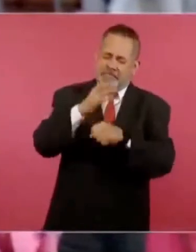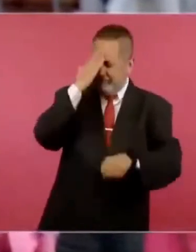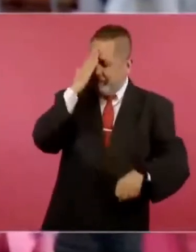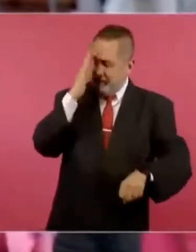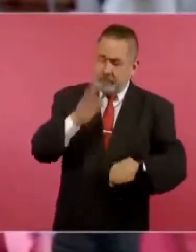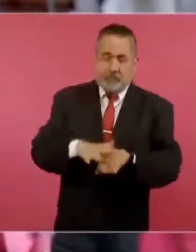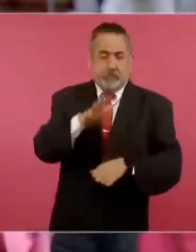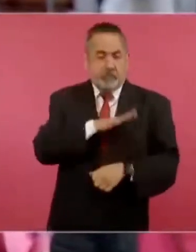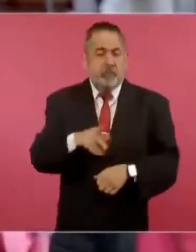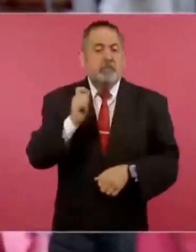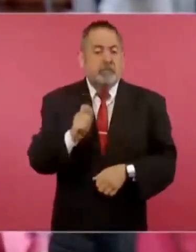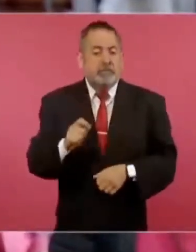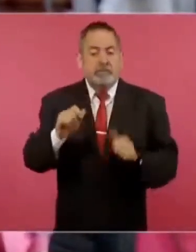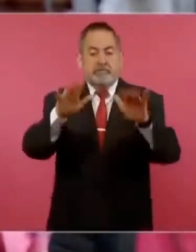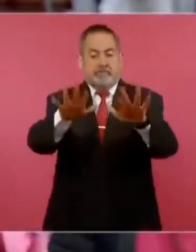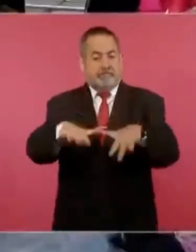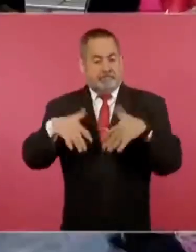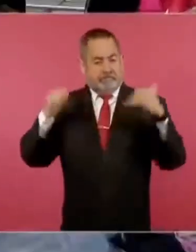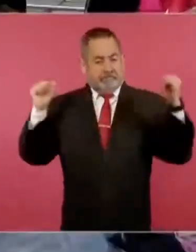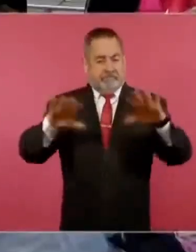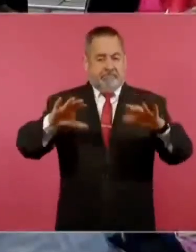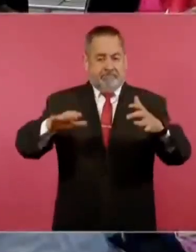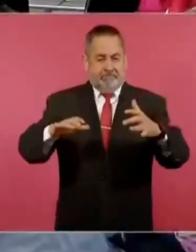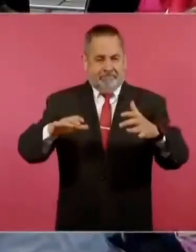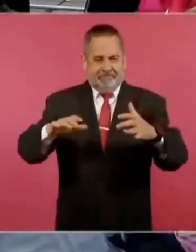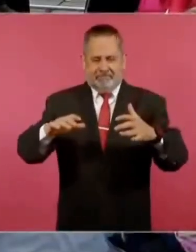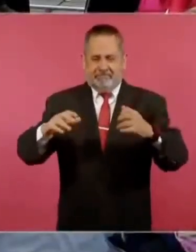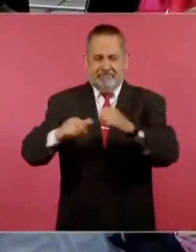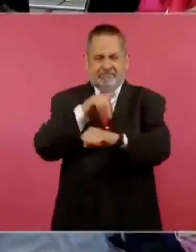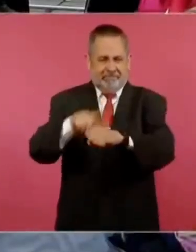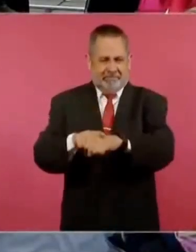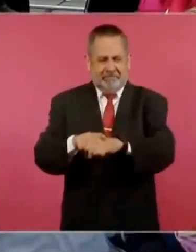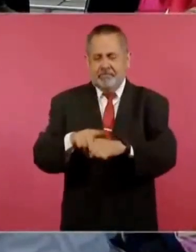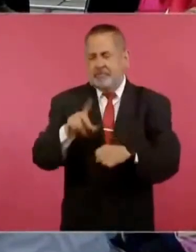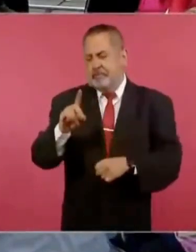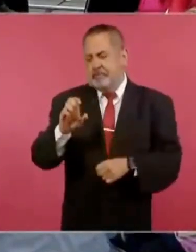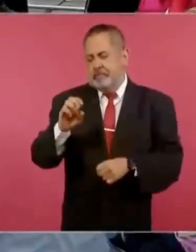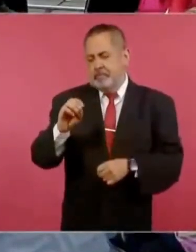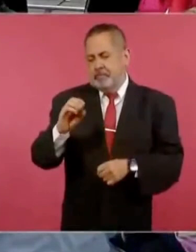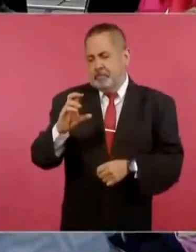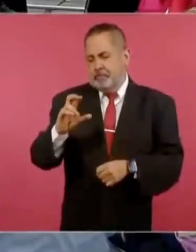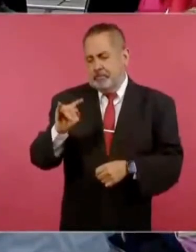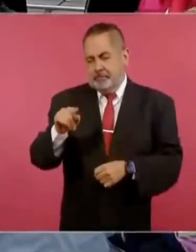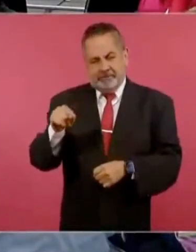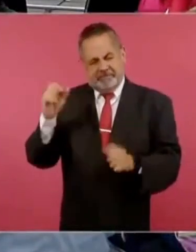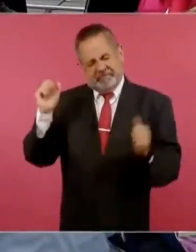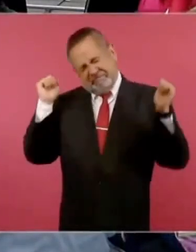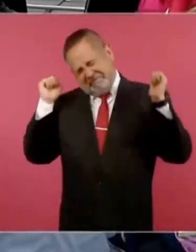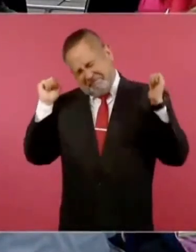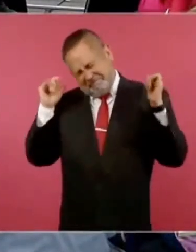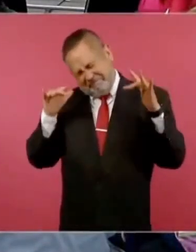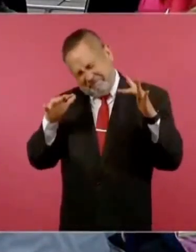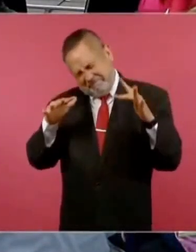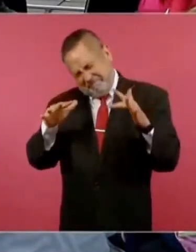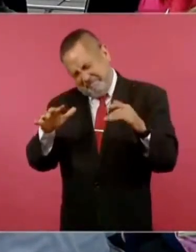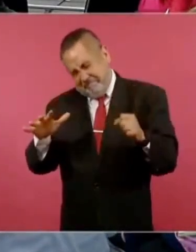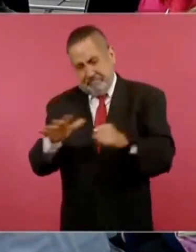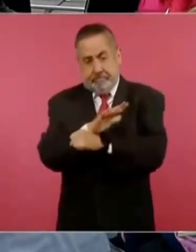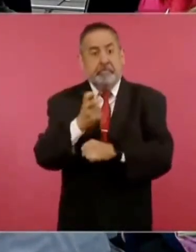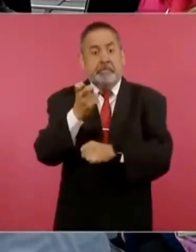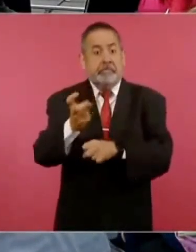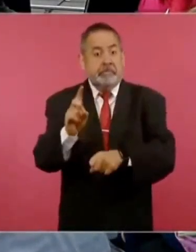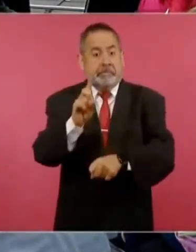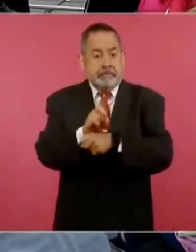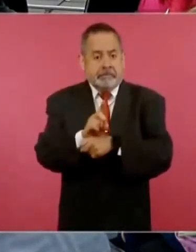fue la Convención Nacional Democrática. De ese evento tan importante se tomaron